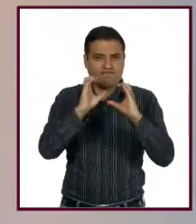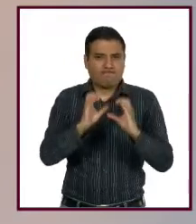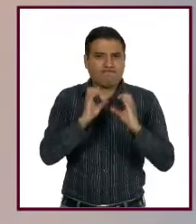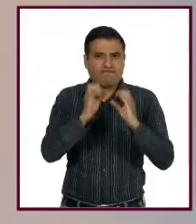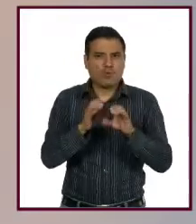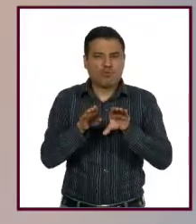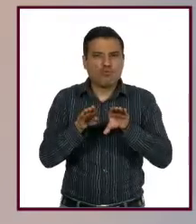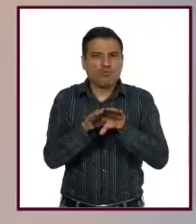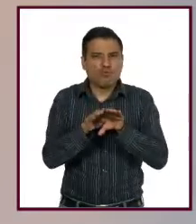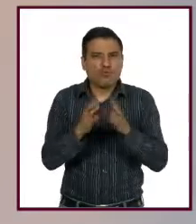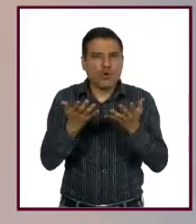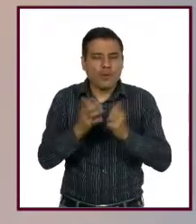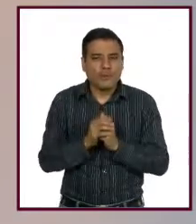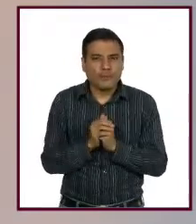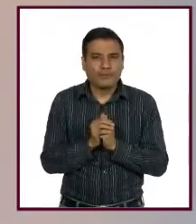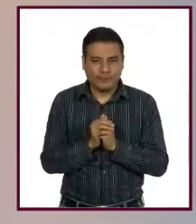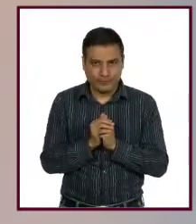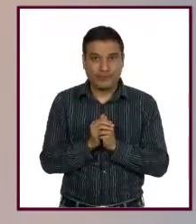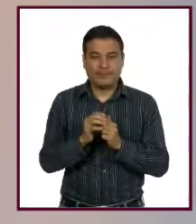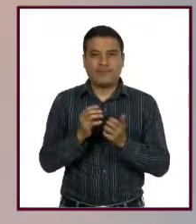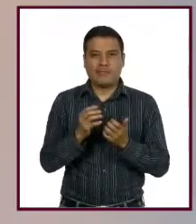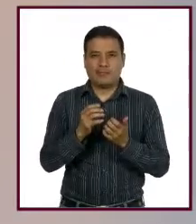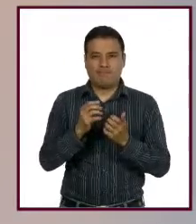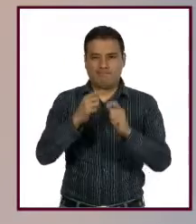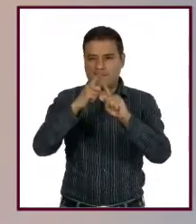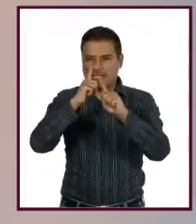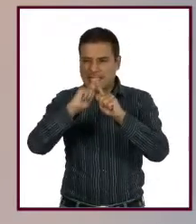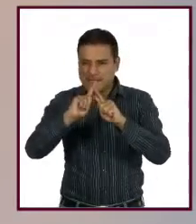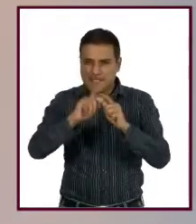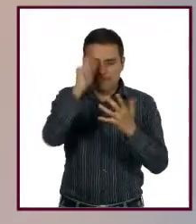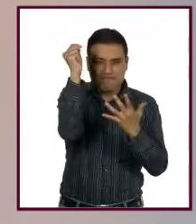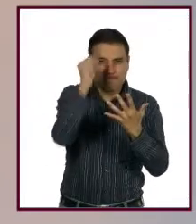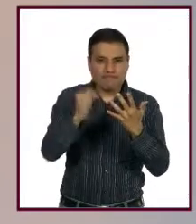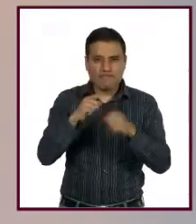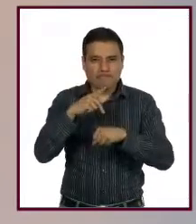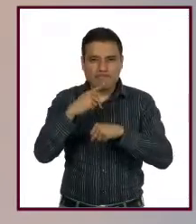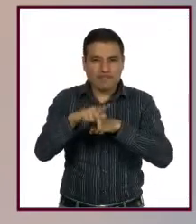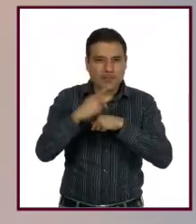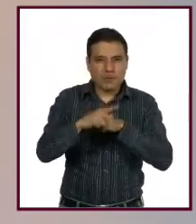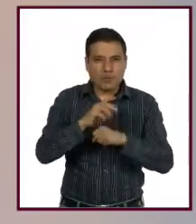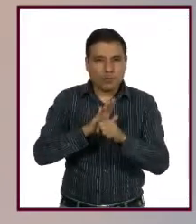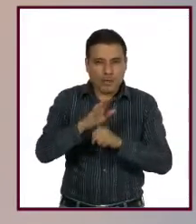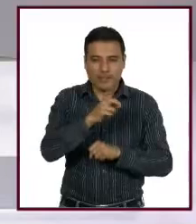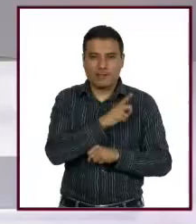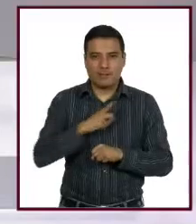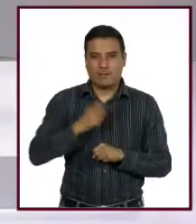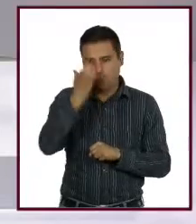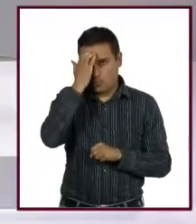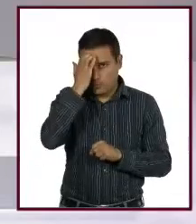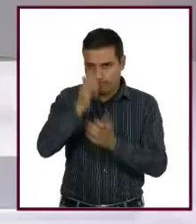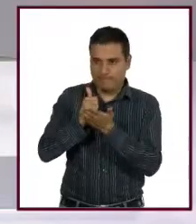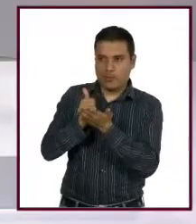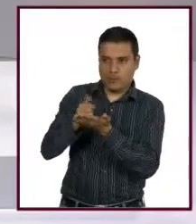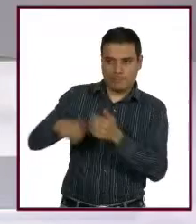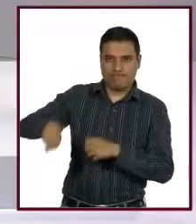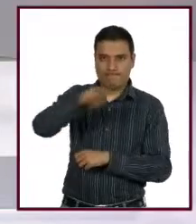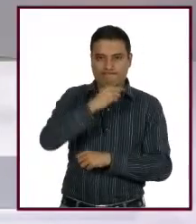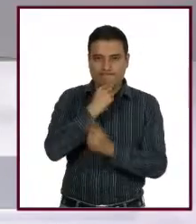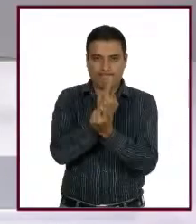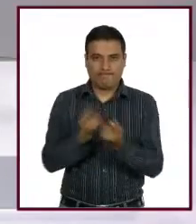identificar por lo menos qué tipo de sustancias para estar muy al pendiente de nuestros niños, niñas y jóvenes. Doctor, muchas